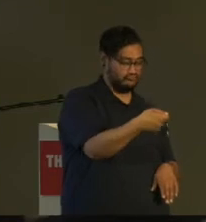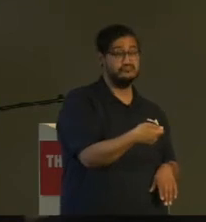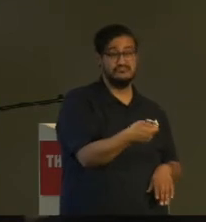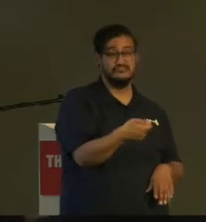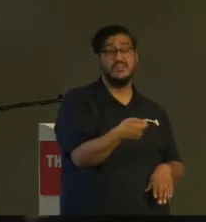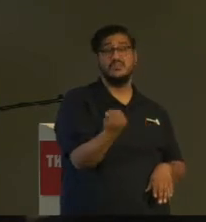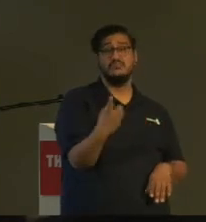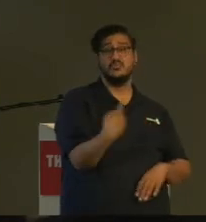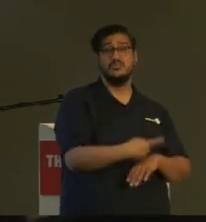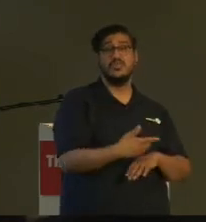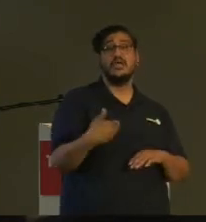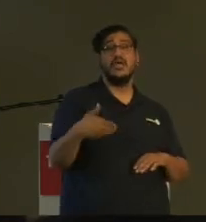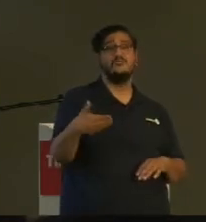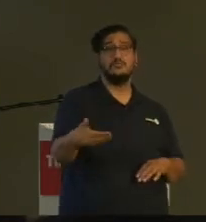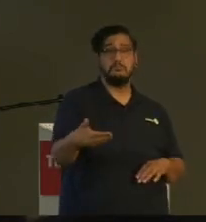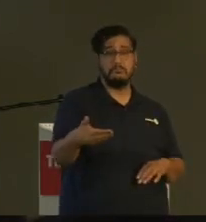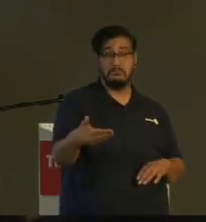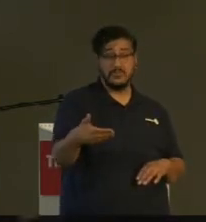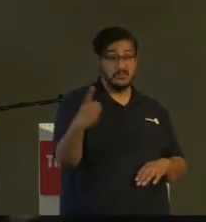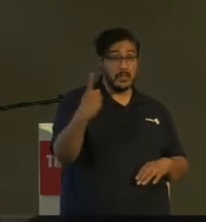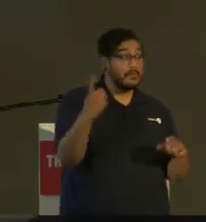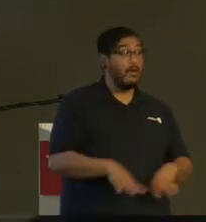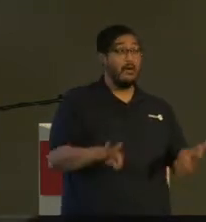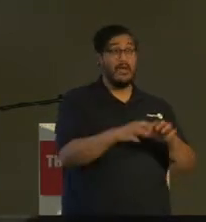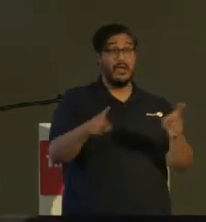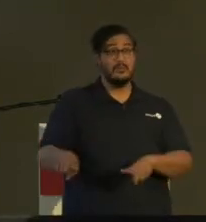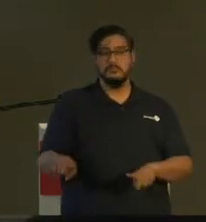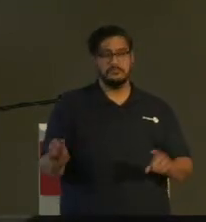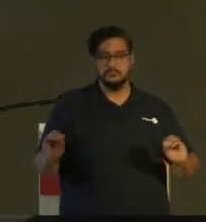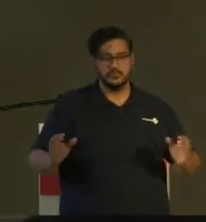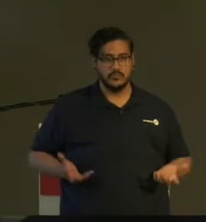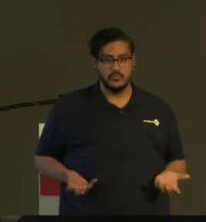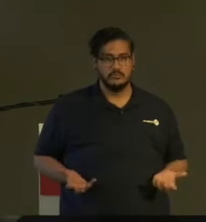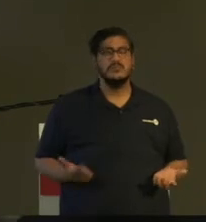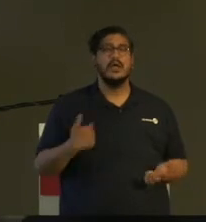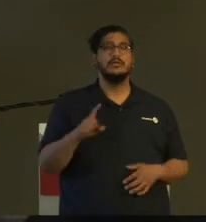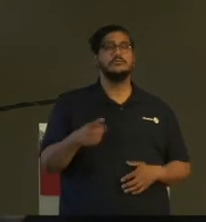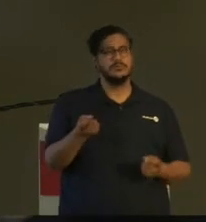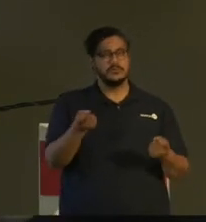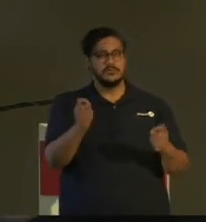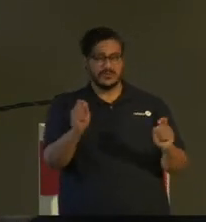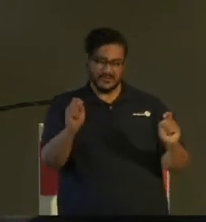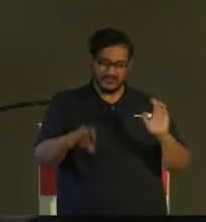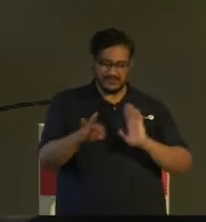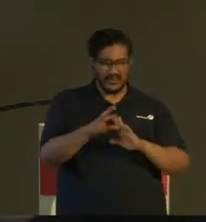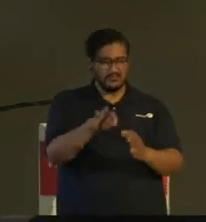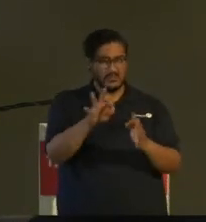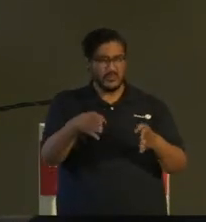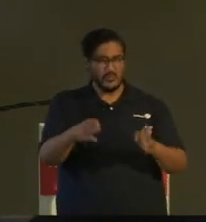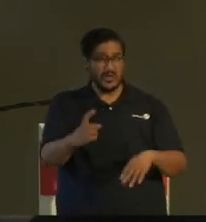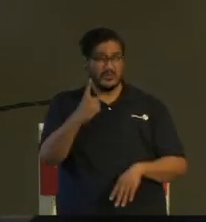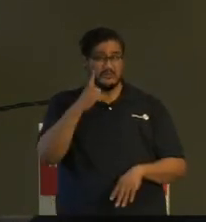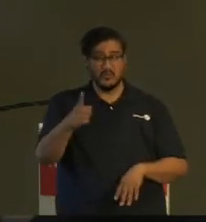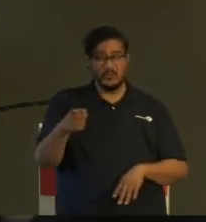posteriores, nada importante ocurrió. Simplemente traté de encontrar la medida correcta para que los peces no sufrieran